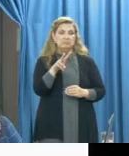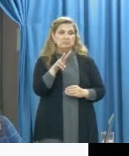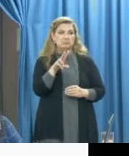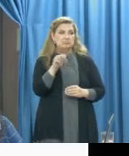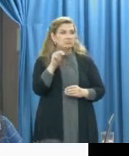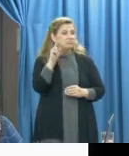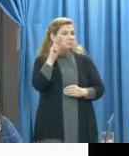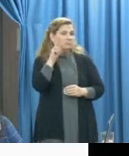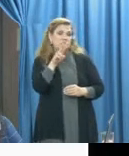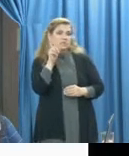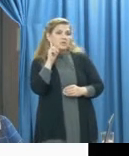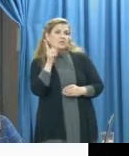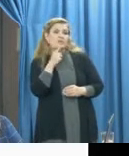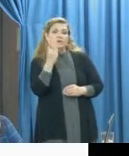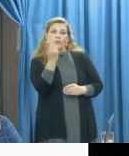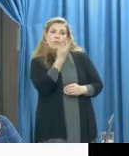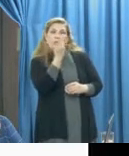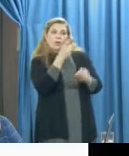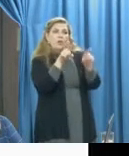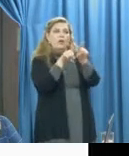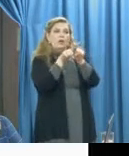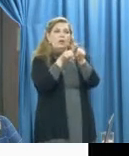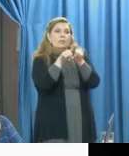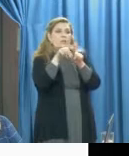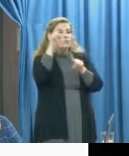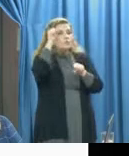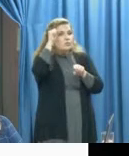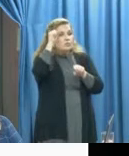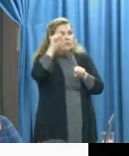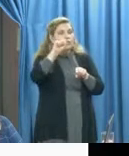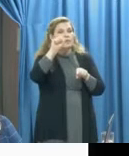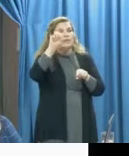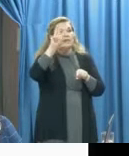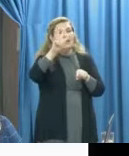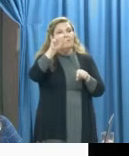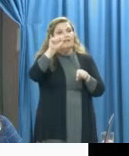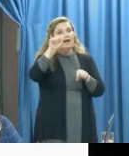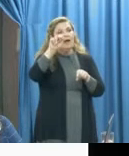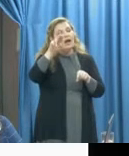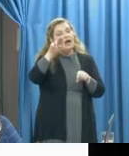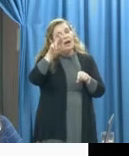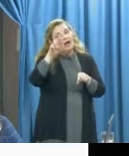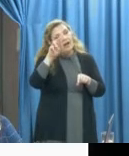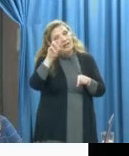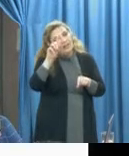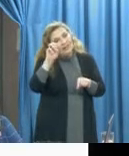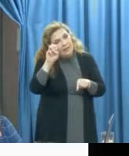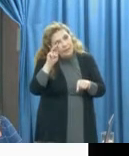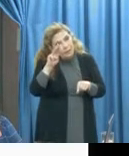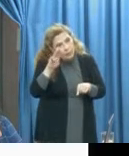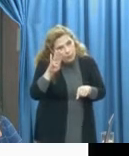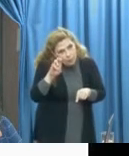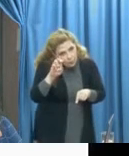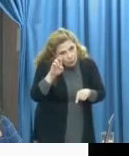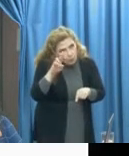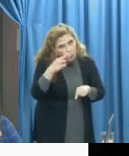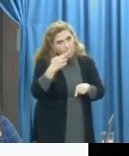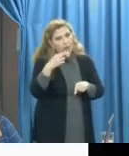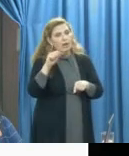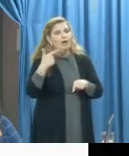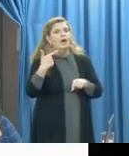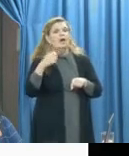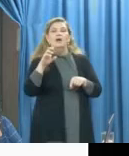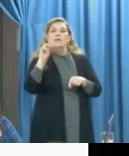estos niños hermanitos tienen el síndrome de Barden. Entonces, los vemos, no sabemos que son sordos, la sordera no se